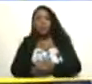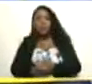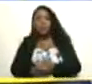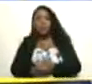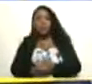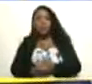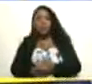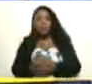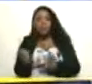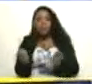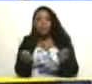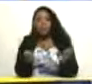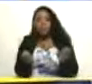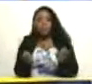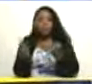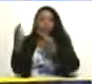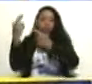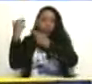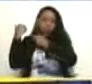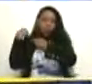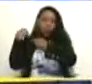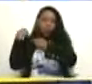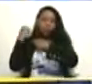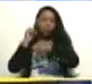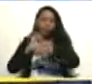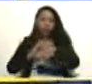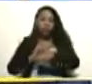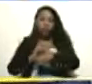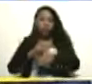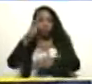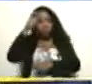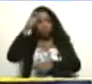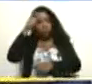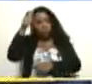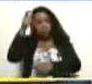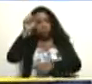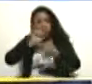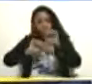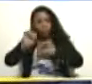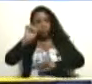Contralor encargado, doctor Alfredo Ruiz, defensor del pueblo.